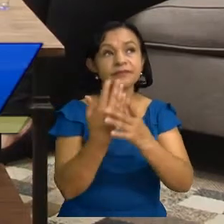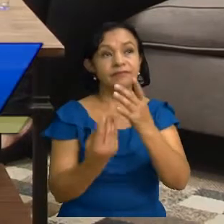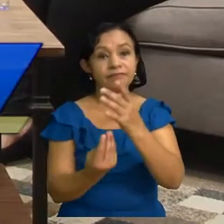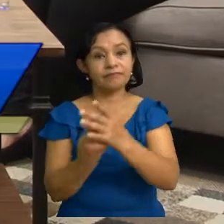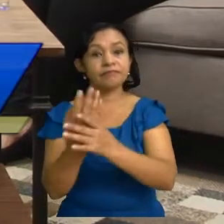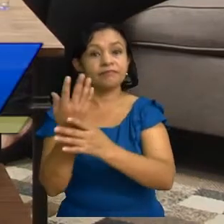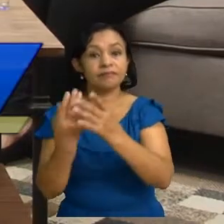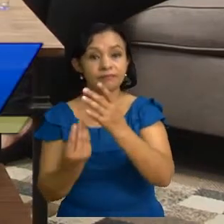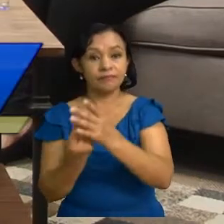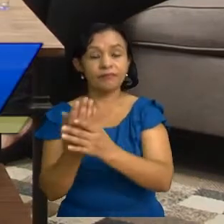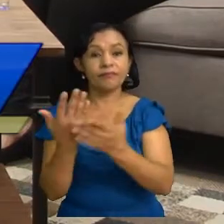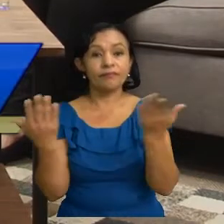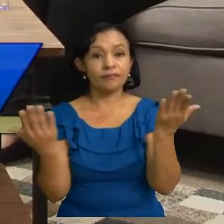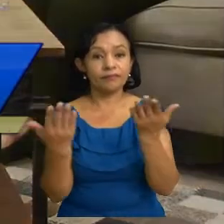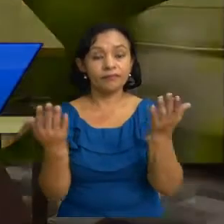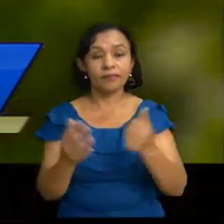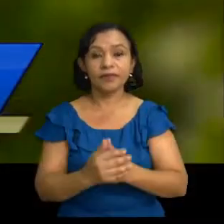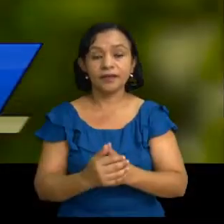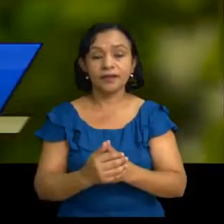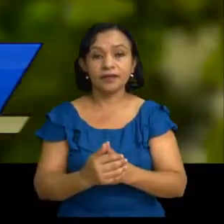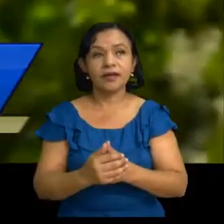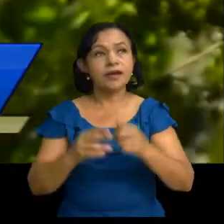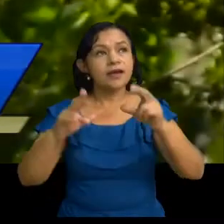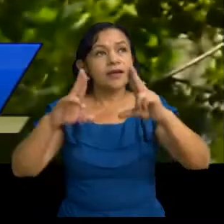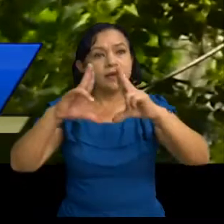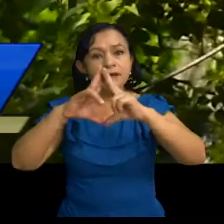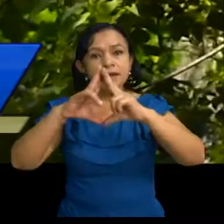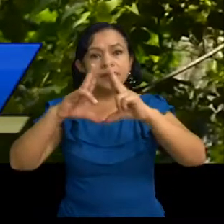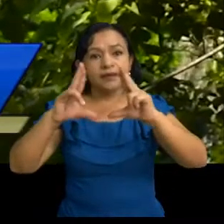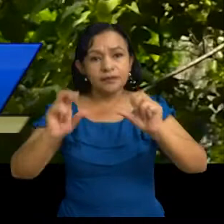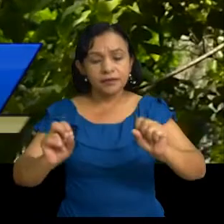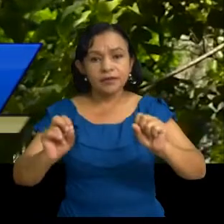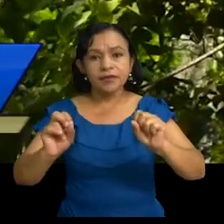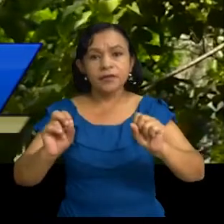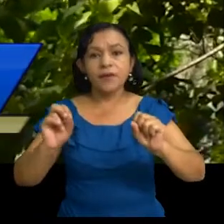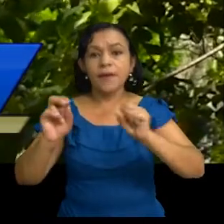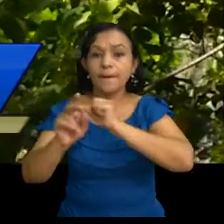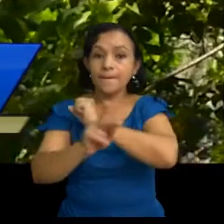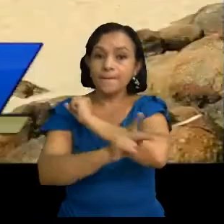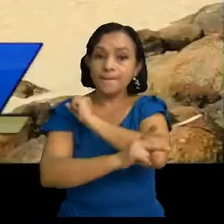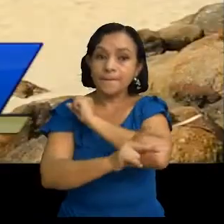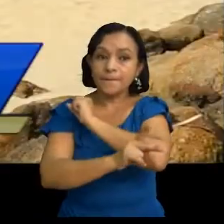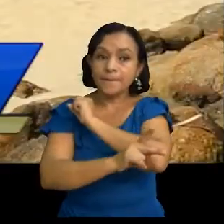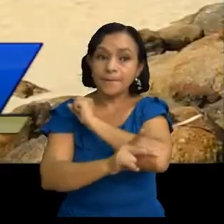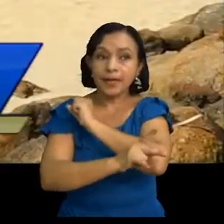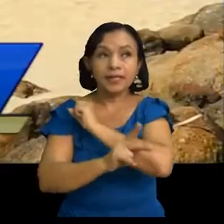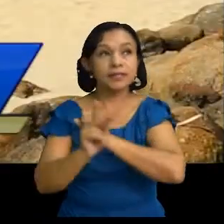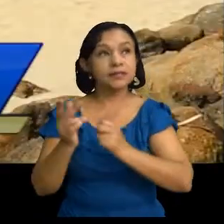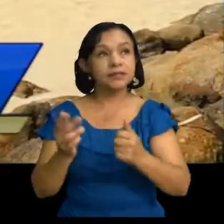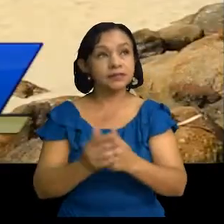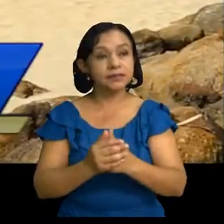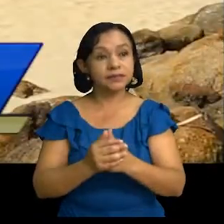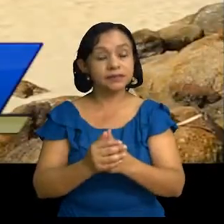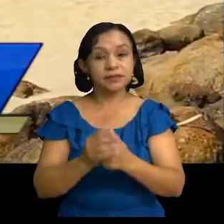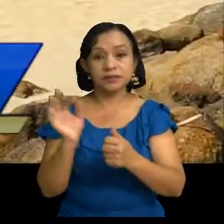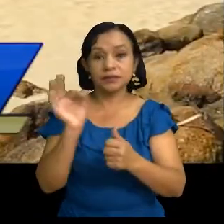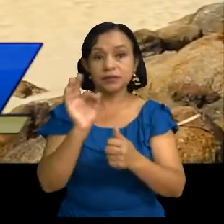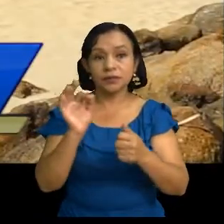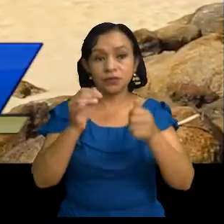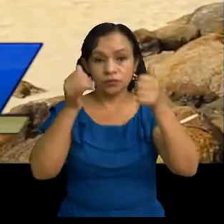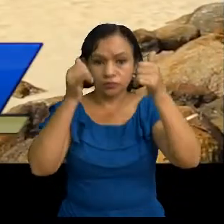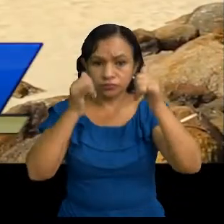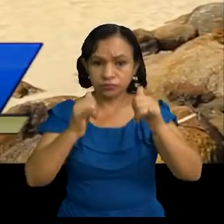verdad nosotros somos un país meramente productivo nosotros tenemos una estrategia la estrategia bovina